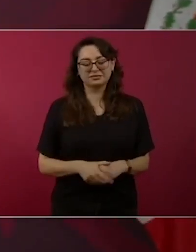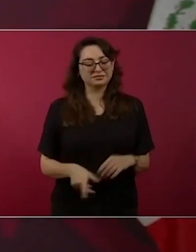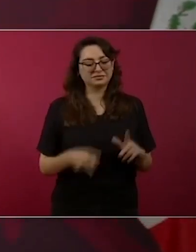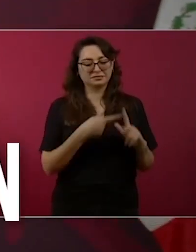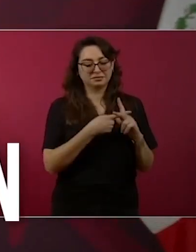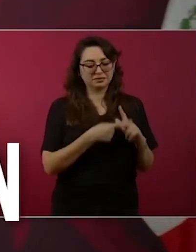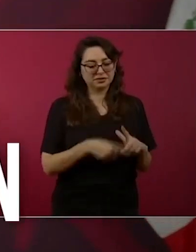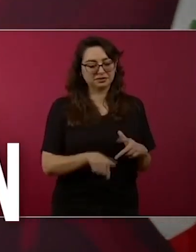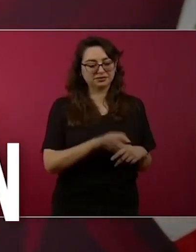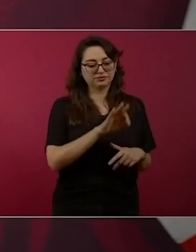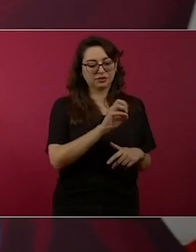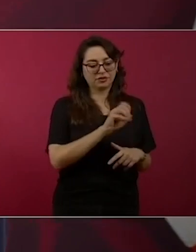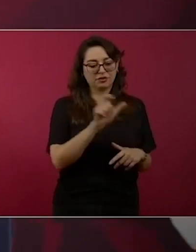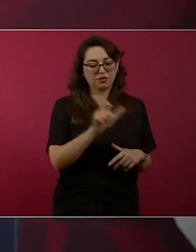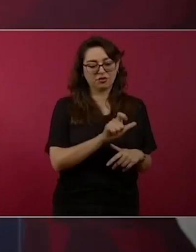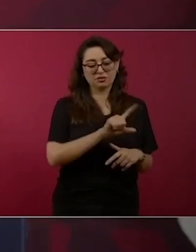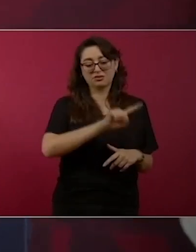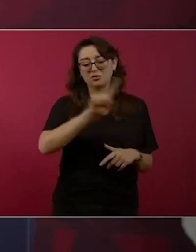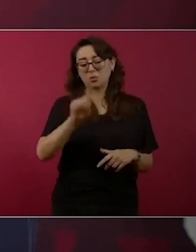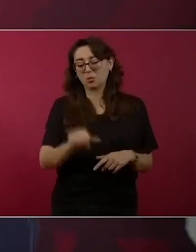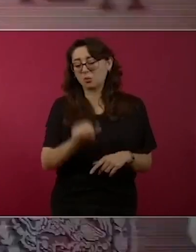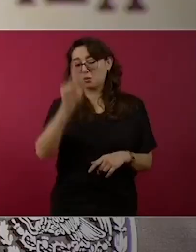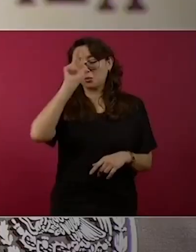y sobre todo con Calderón,